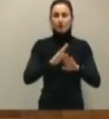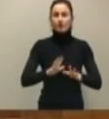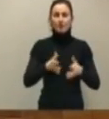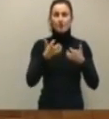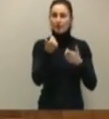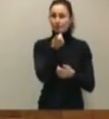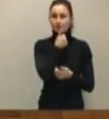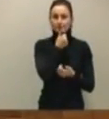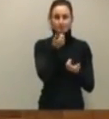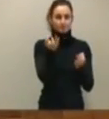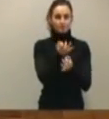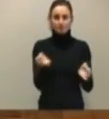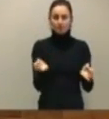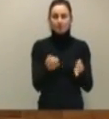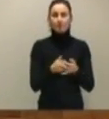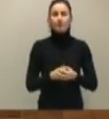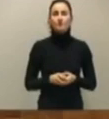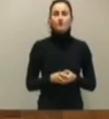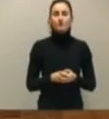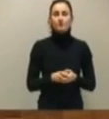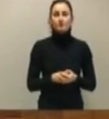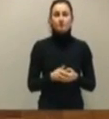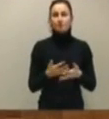aprobado, se